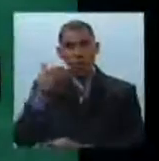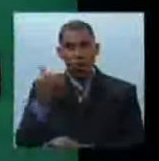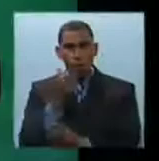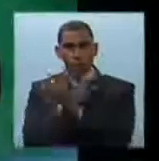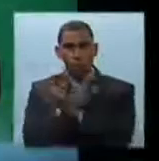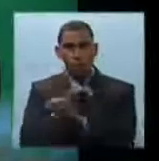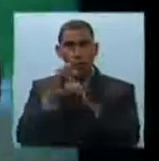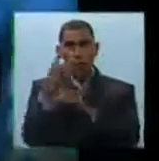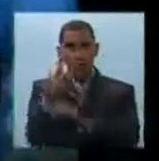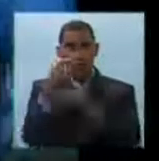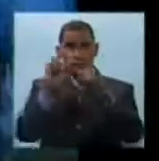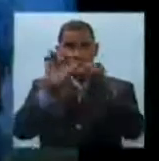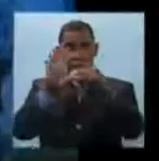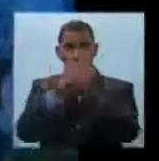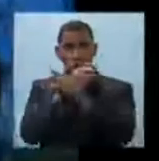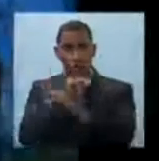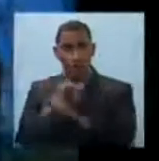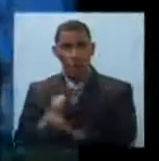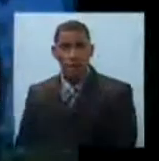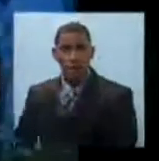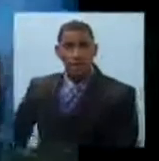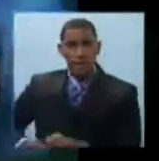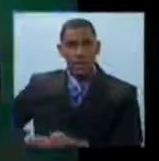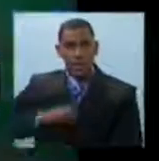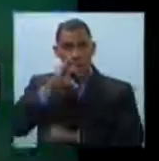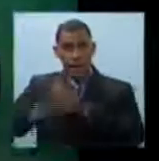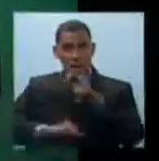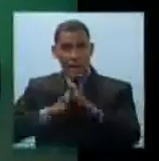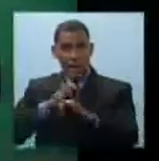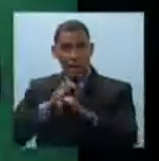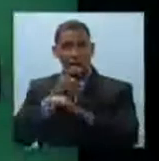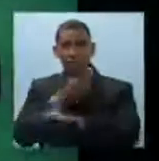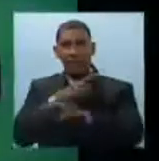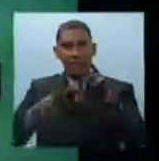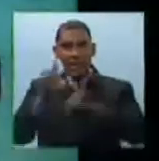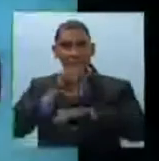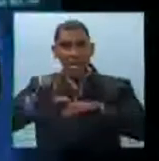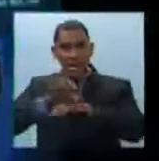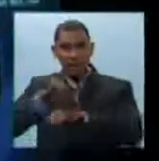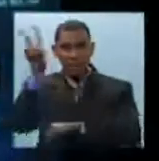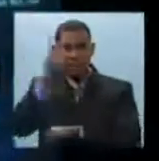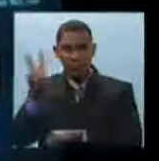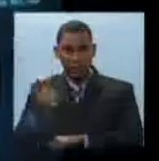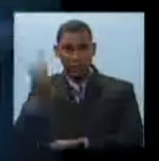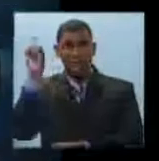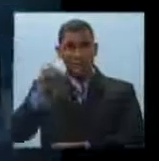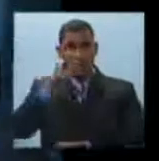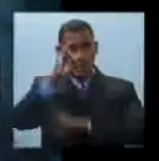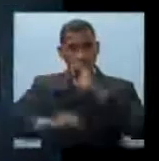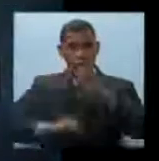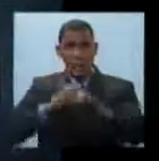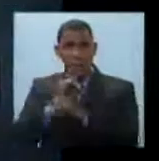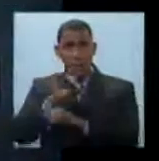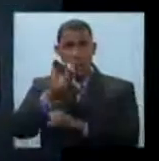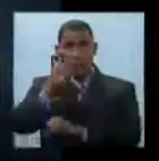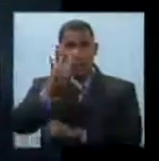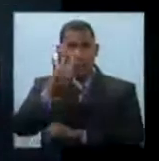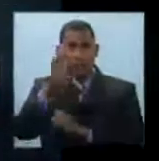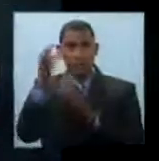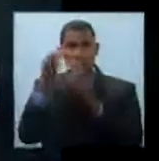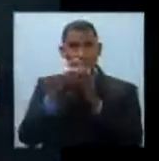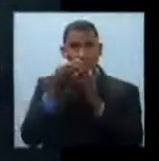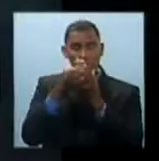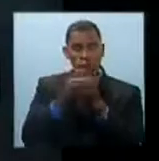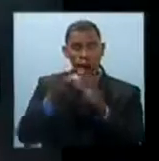uno de los 6 peloteros con más de 1000 hits en la Liga Venezolana de Béisbol Profesional. En las grandes ligas, Ojo consiguió 4 anillos de serie